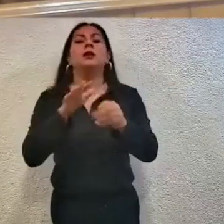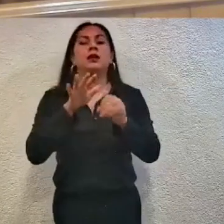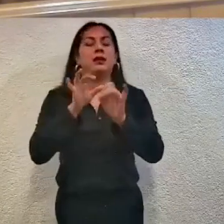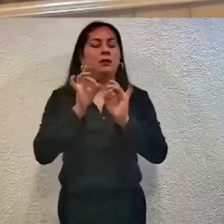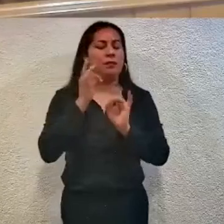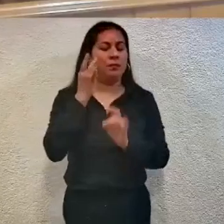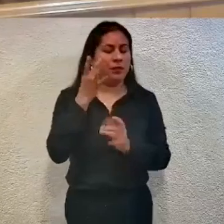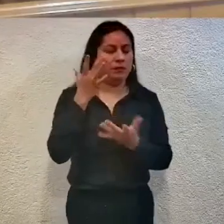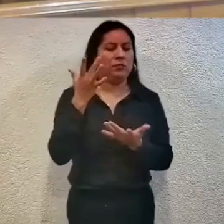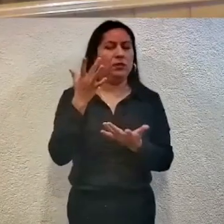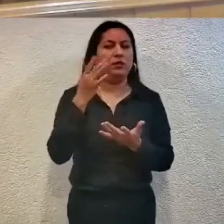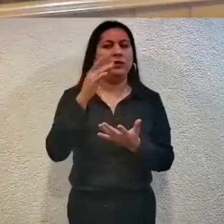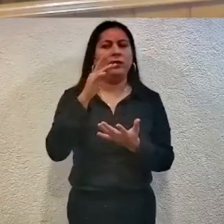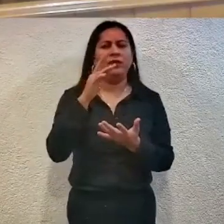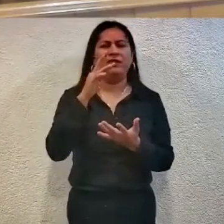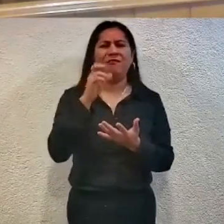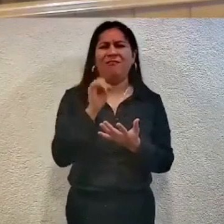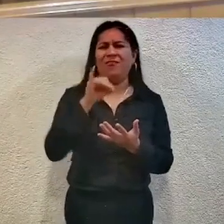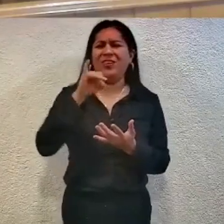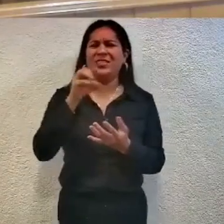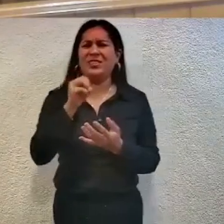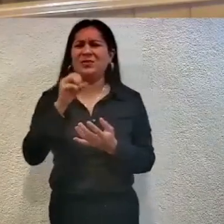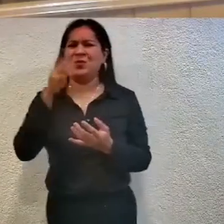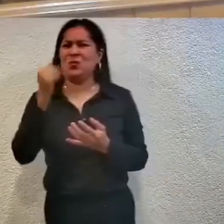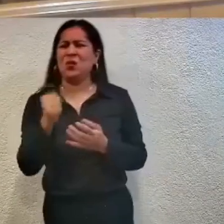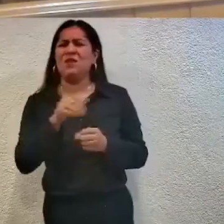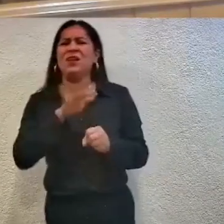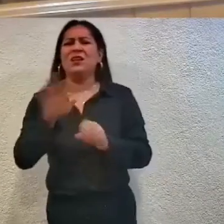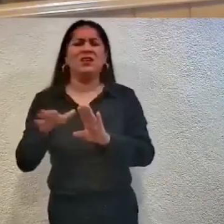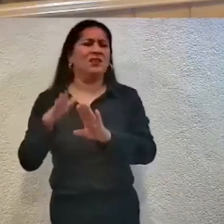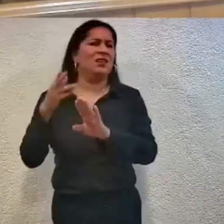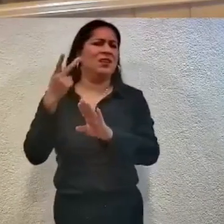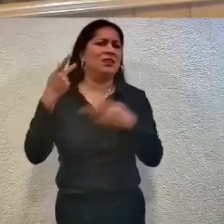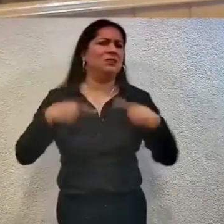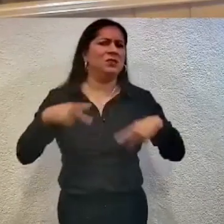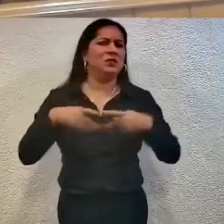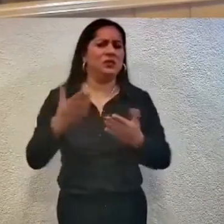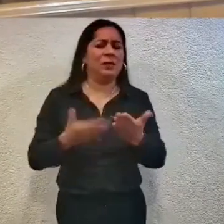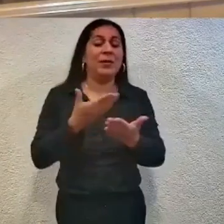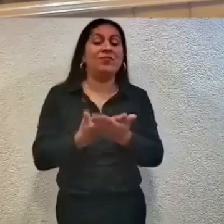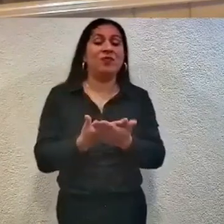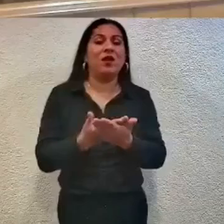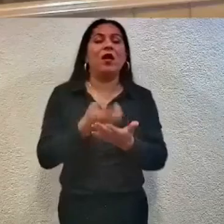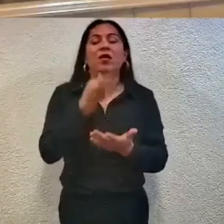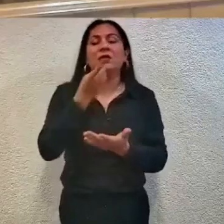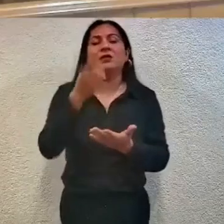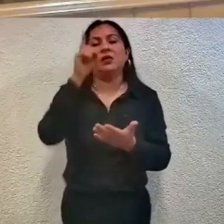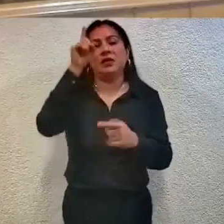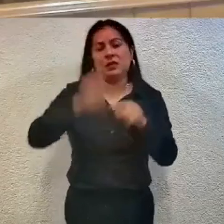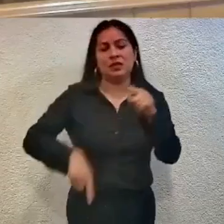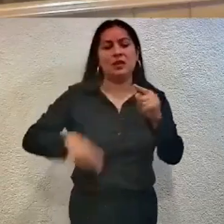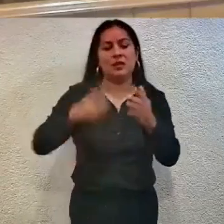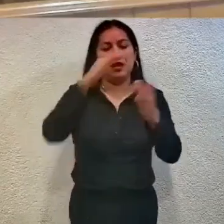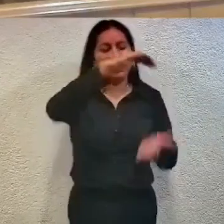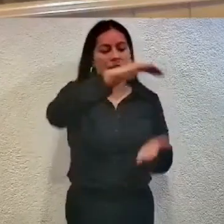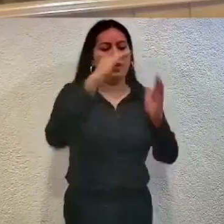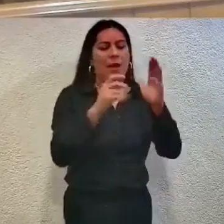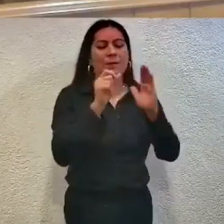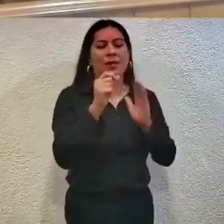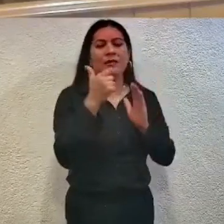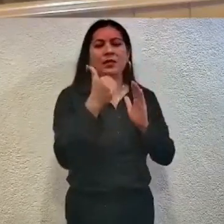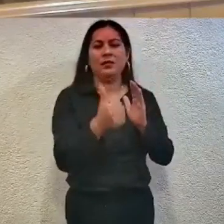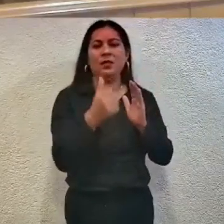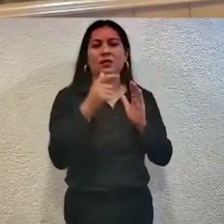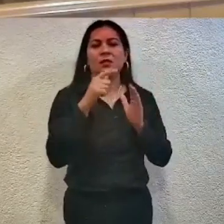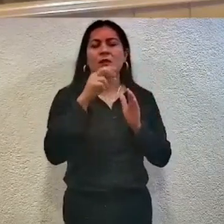representación proporcional. En el caso, en el GIN 009, la parte actora, mediante los 3 agravios que plantea, solicita la